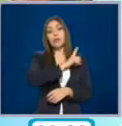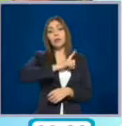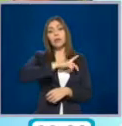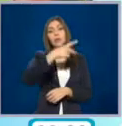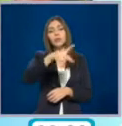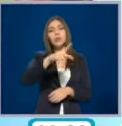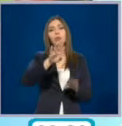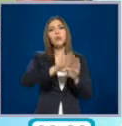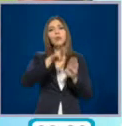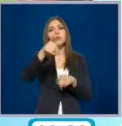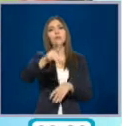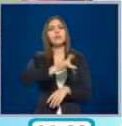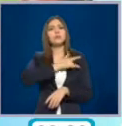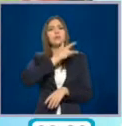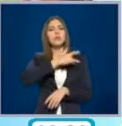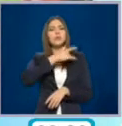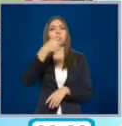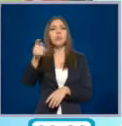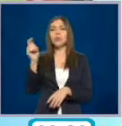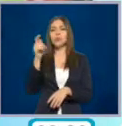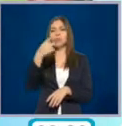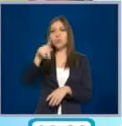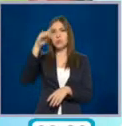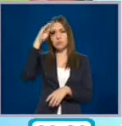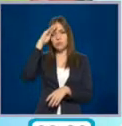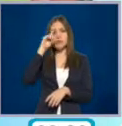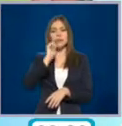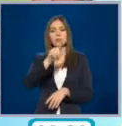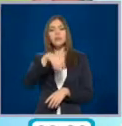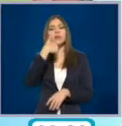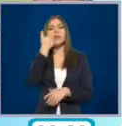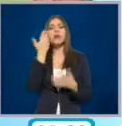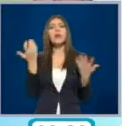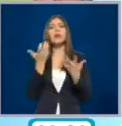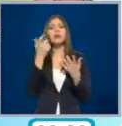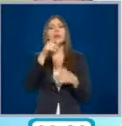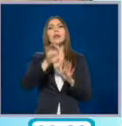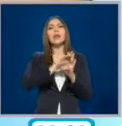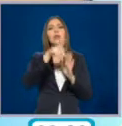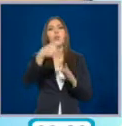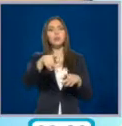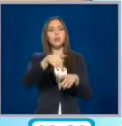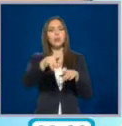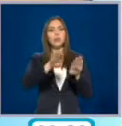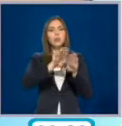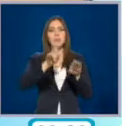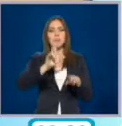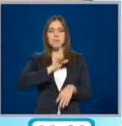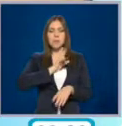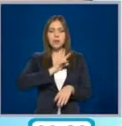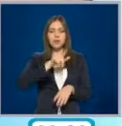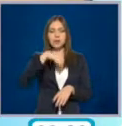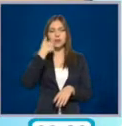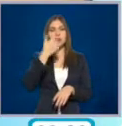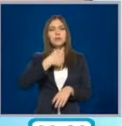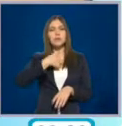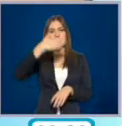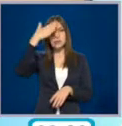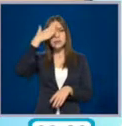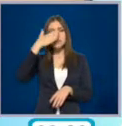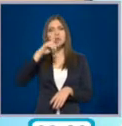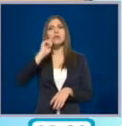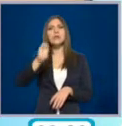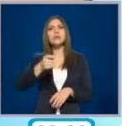una conciencia y una relación contigo mismo y un trabajo personal como de autoconocimiento constante,